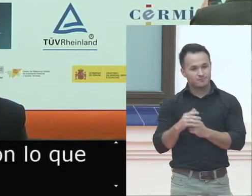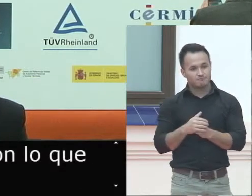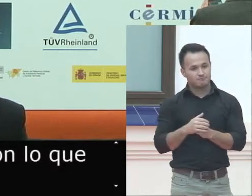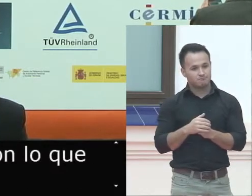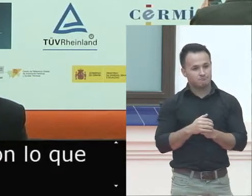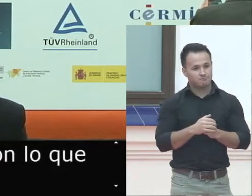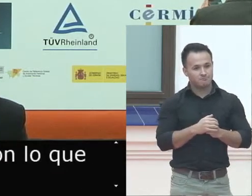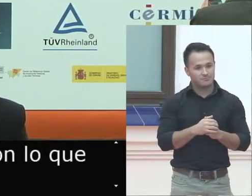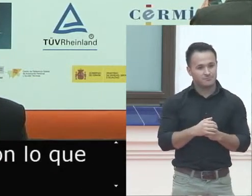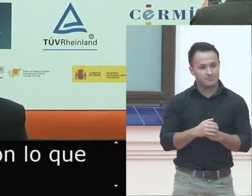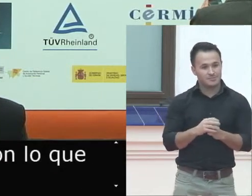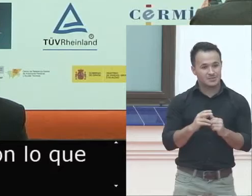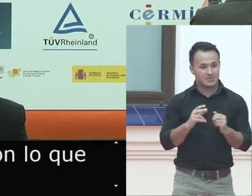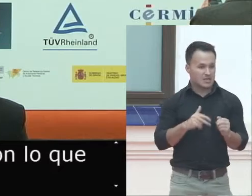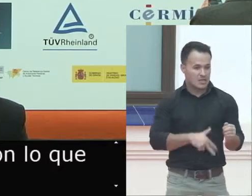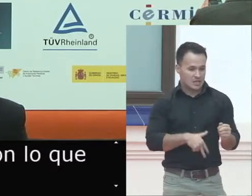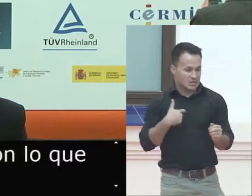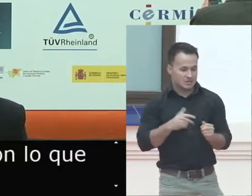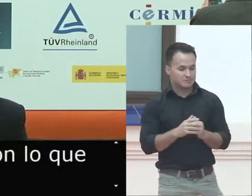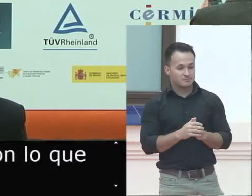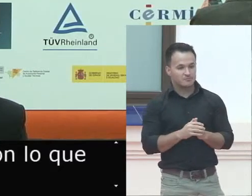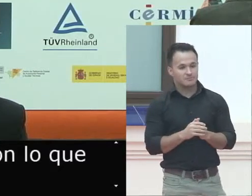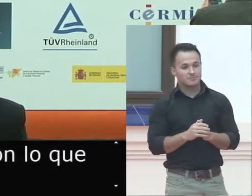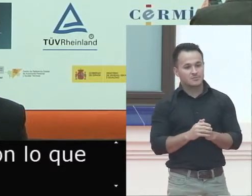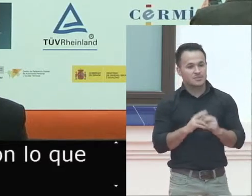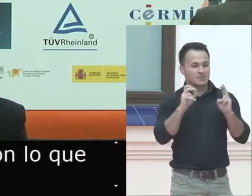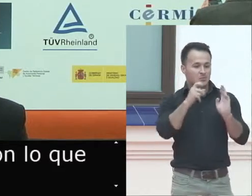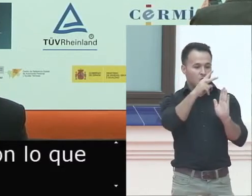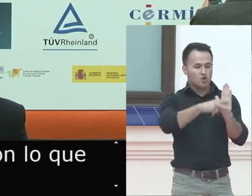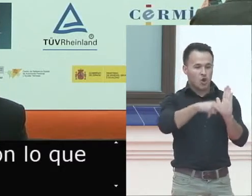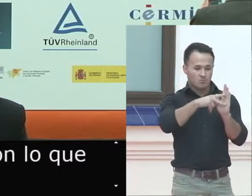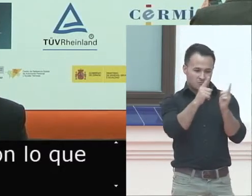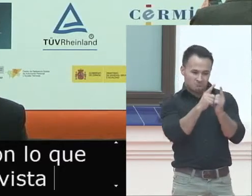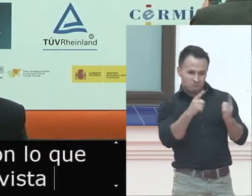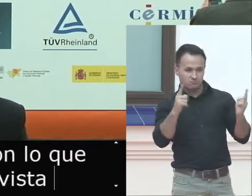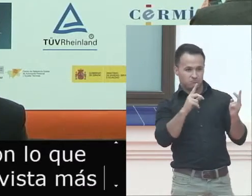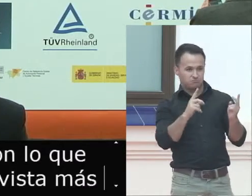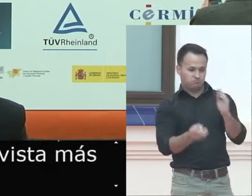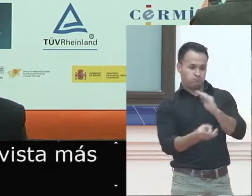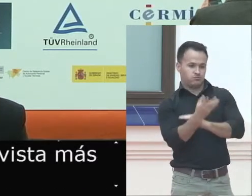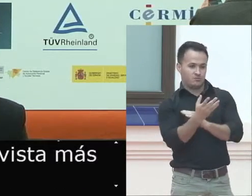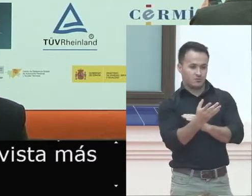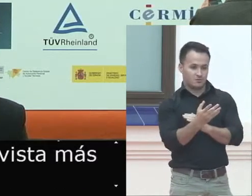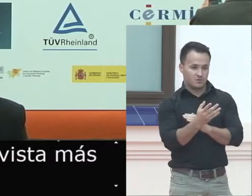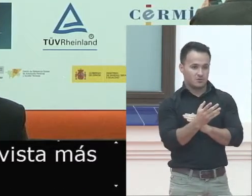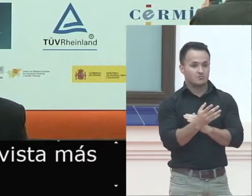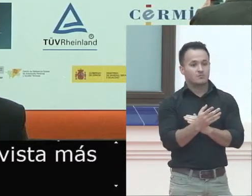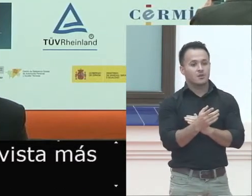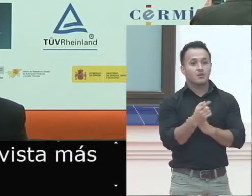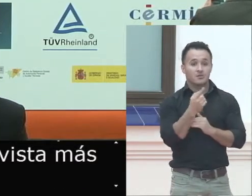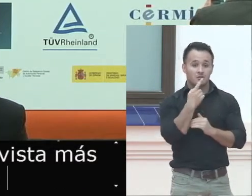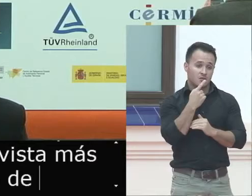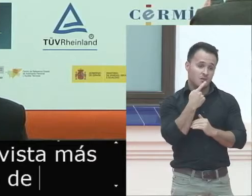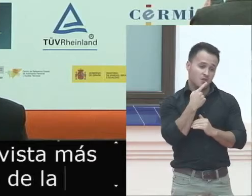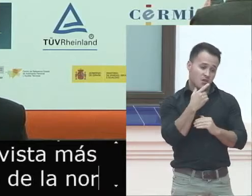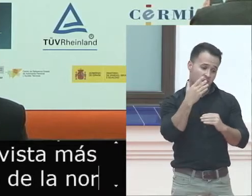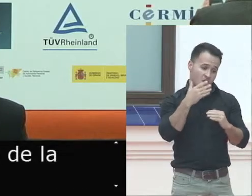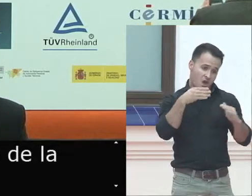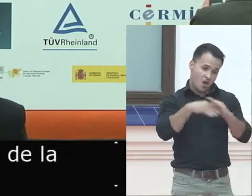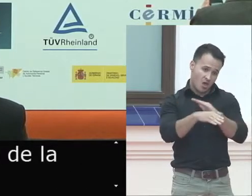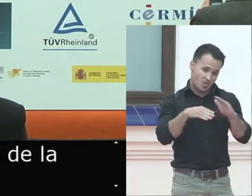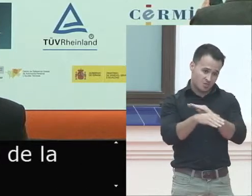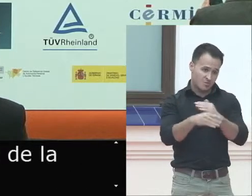general, sobre el tiempo de redacción de la norma y sobre eso de que no nos dejaban poner requisitos de accesibilidad porque